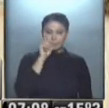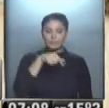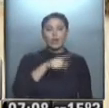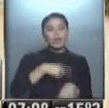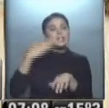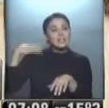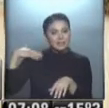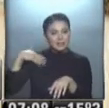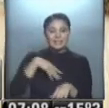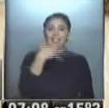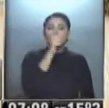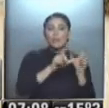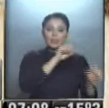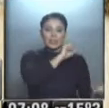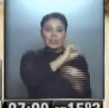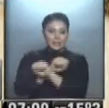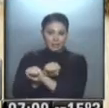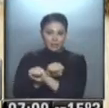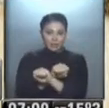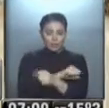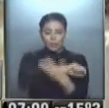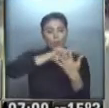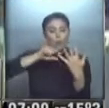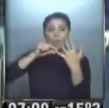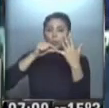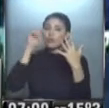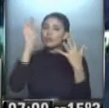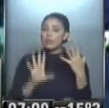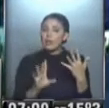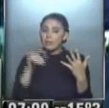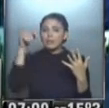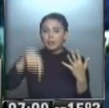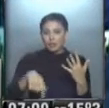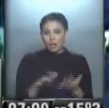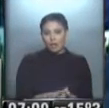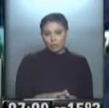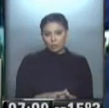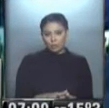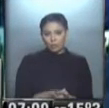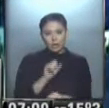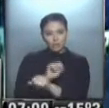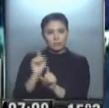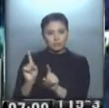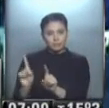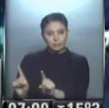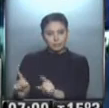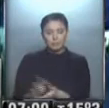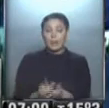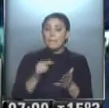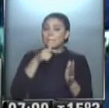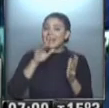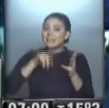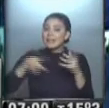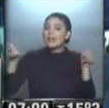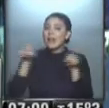detenidos cinco personas de los cuales uno solo permanece en esta condición un supuesto